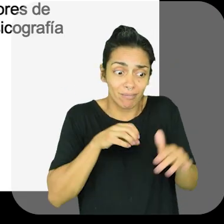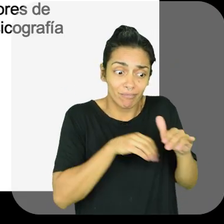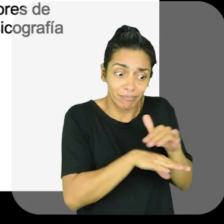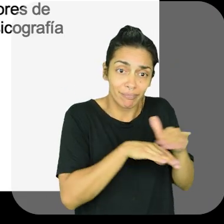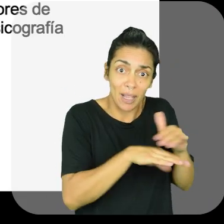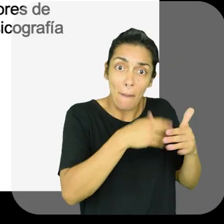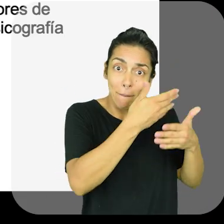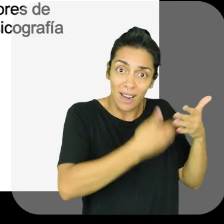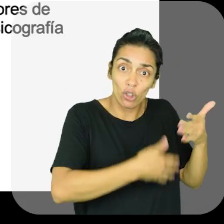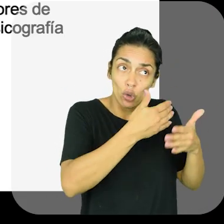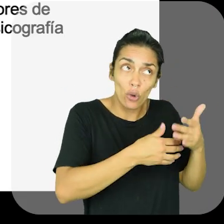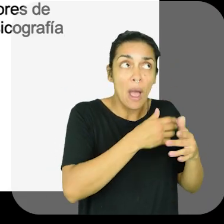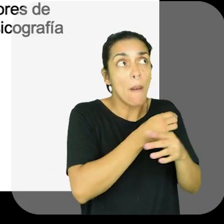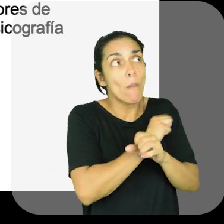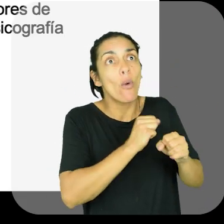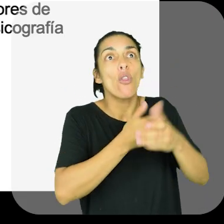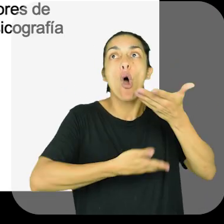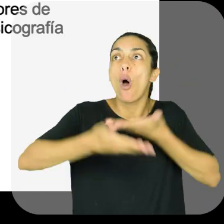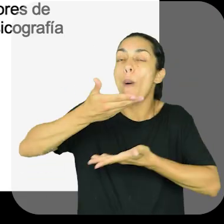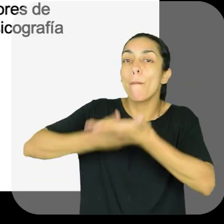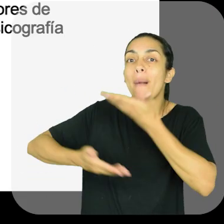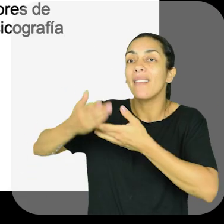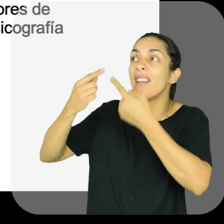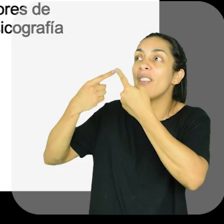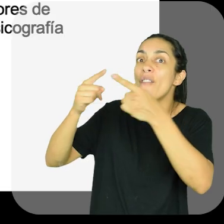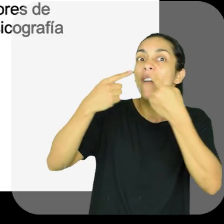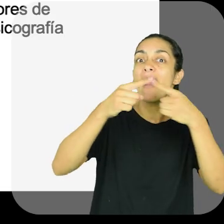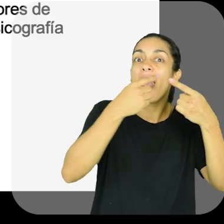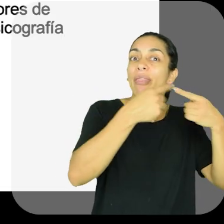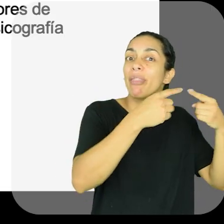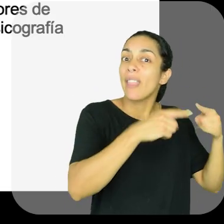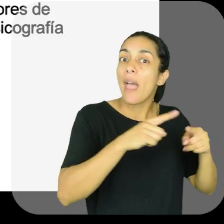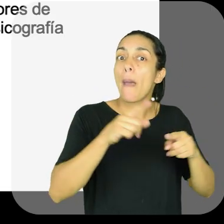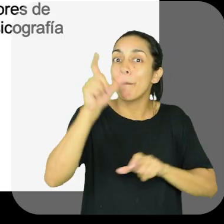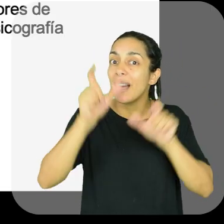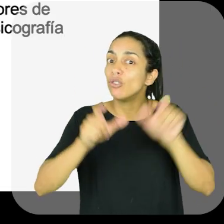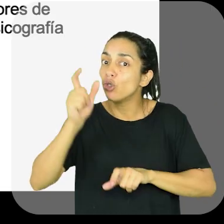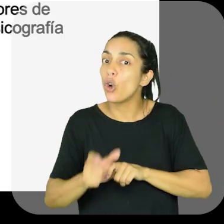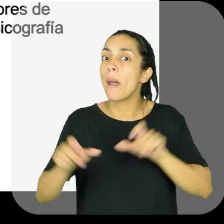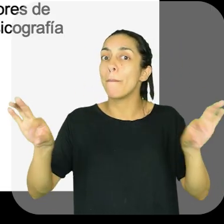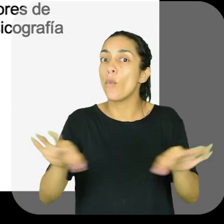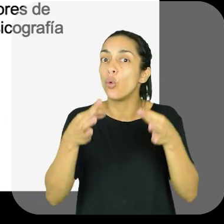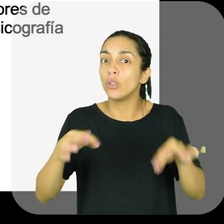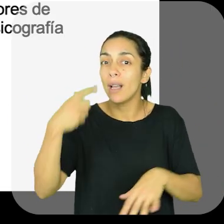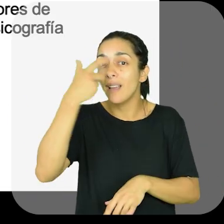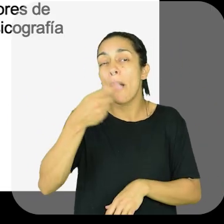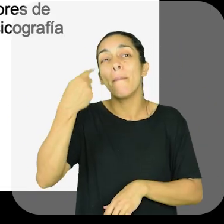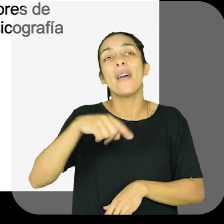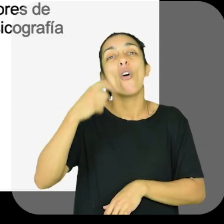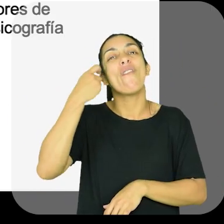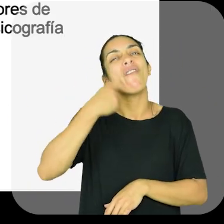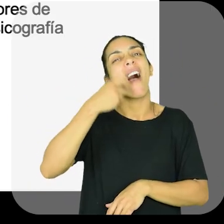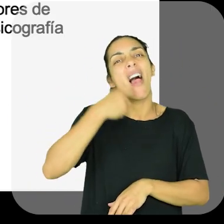que podría compartir con varios músicos, pero no hay suficientes impresoras para que se pueda imprimir el material.